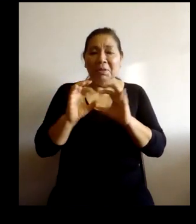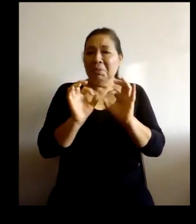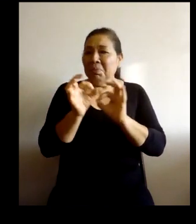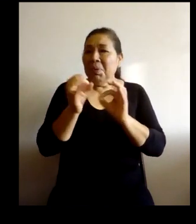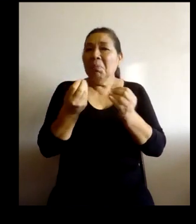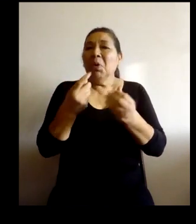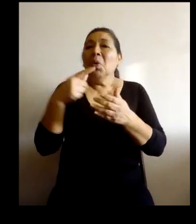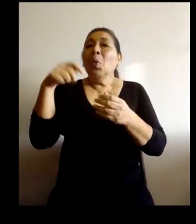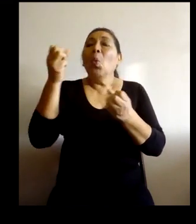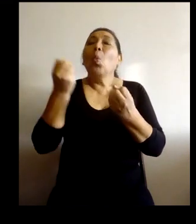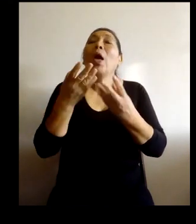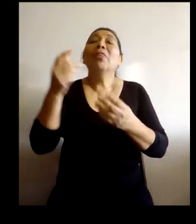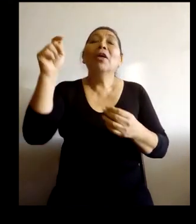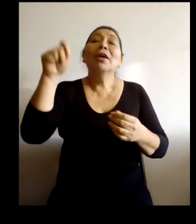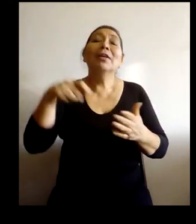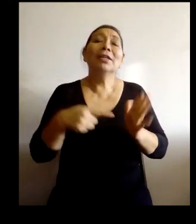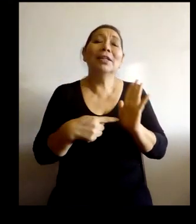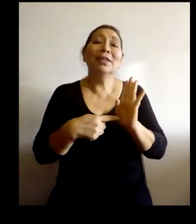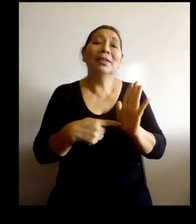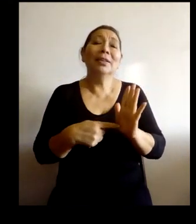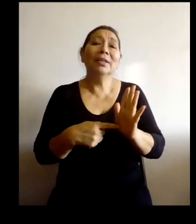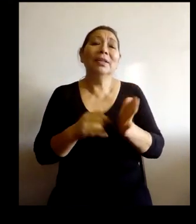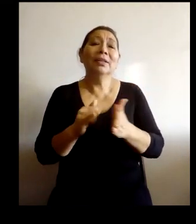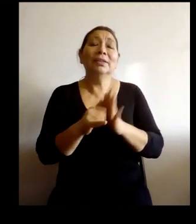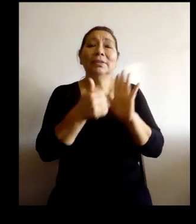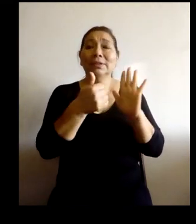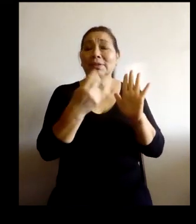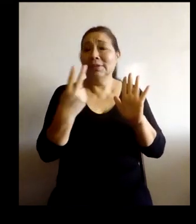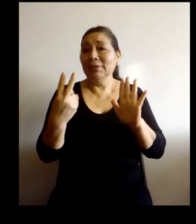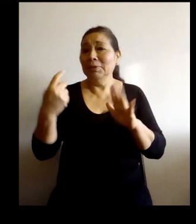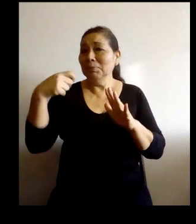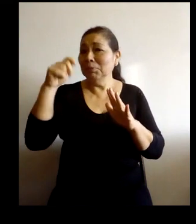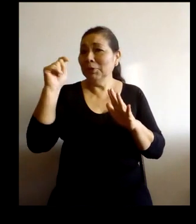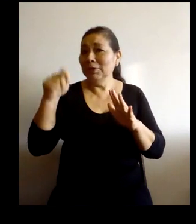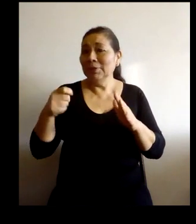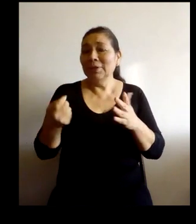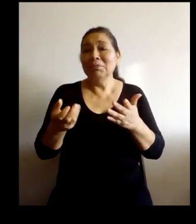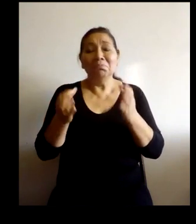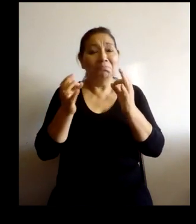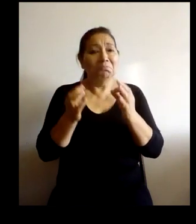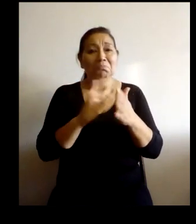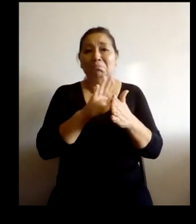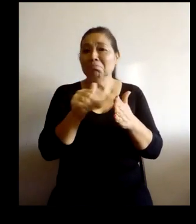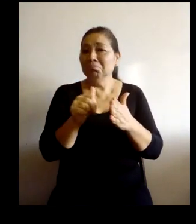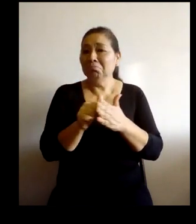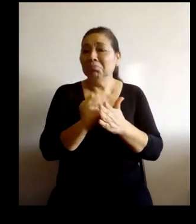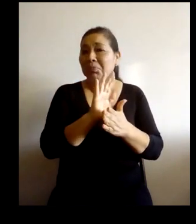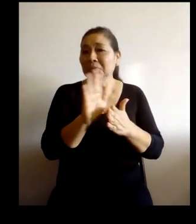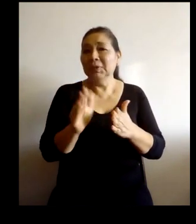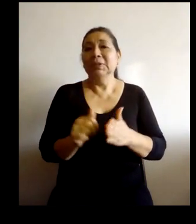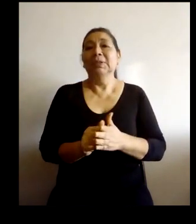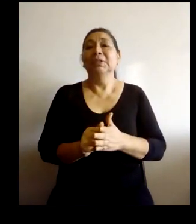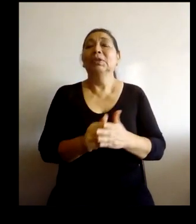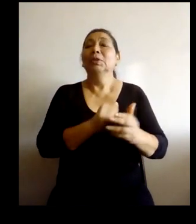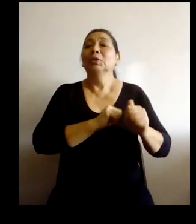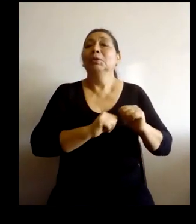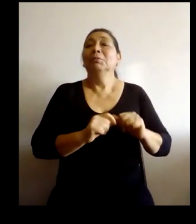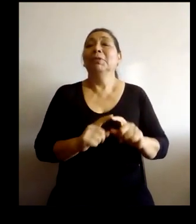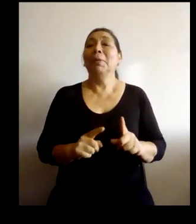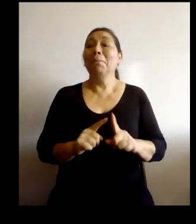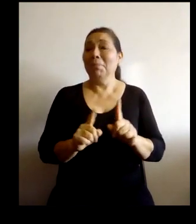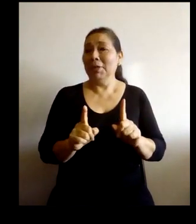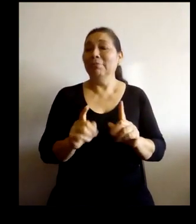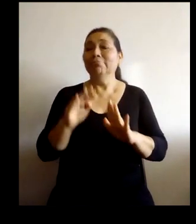neumoconiosis sin especificación de porcentajes. Y se establece un porcentaje de 67%, correcto, respecto de su